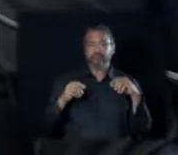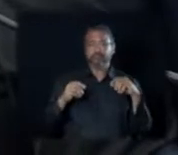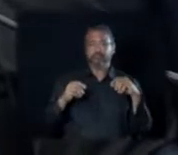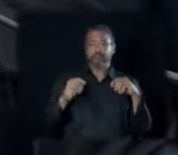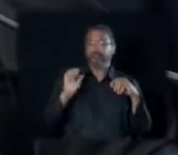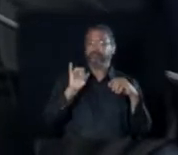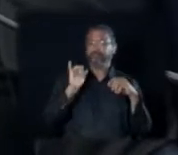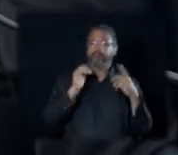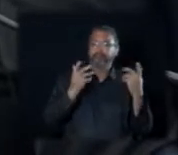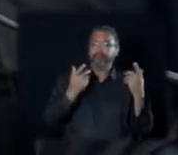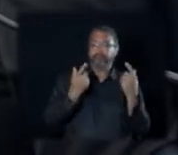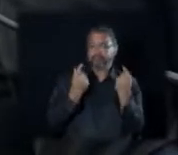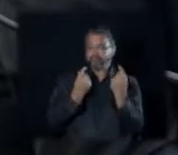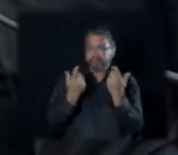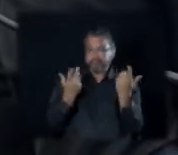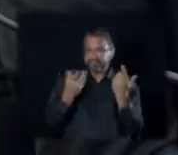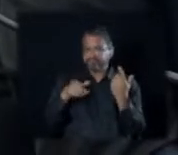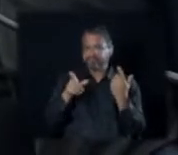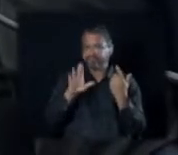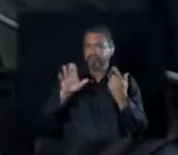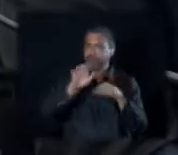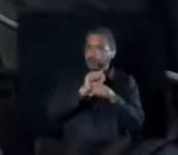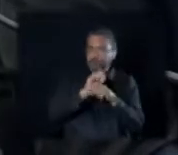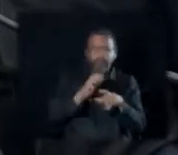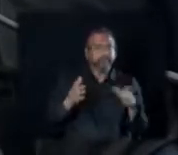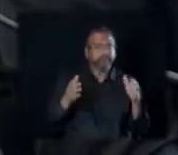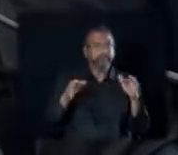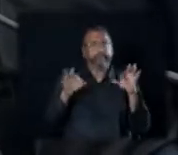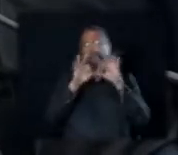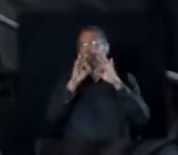o fronteriza. Y